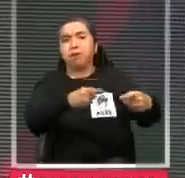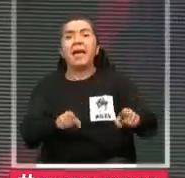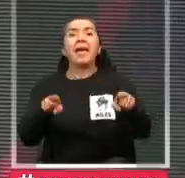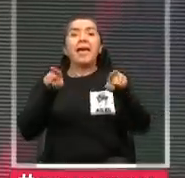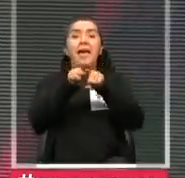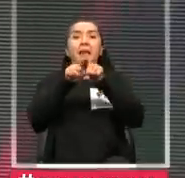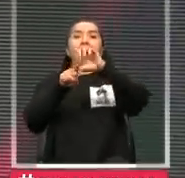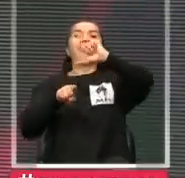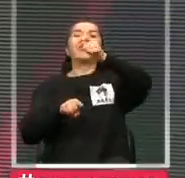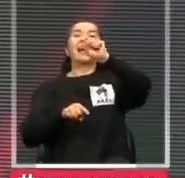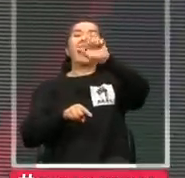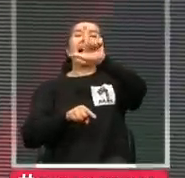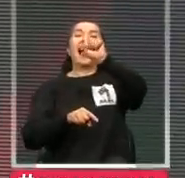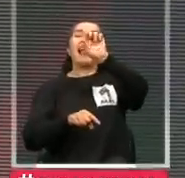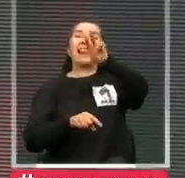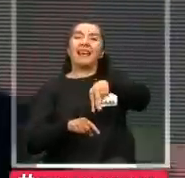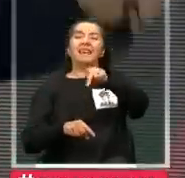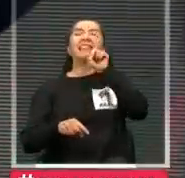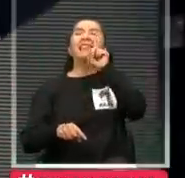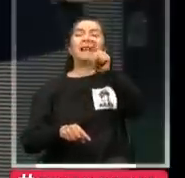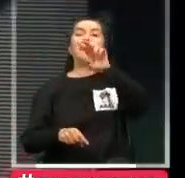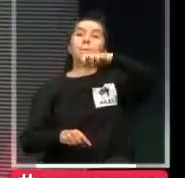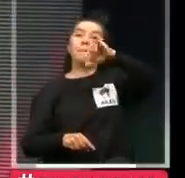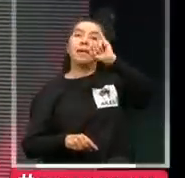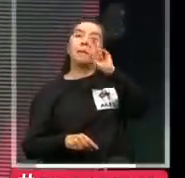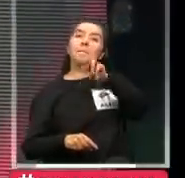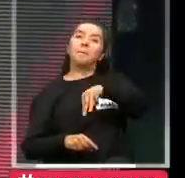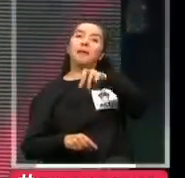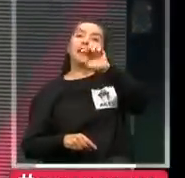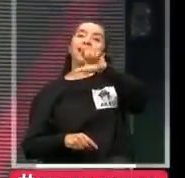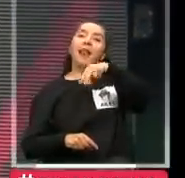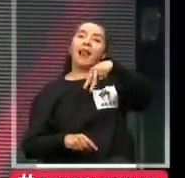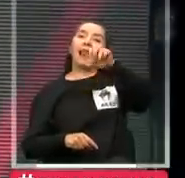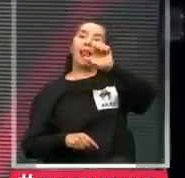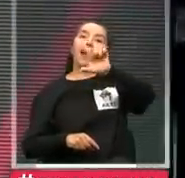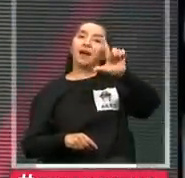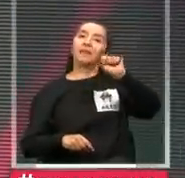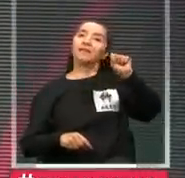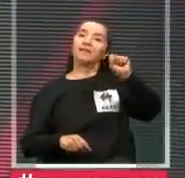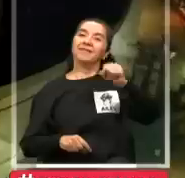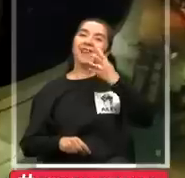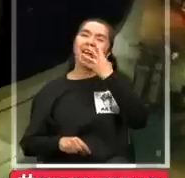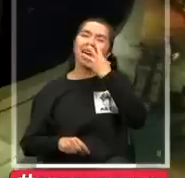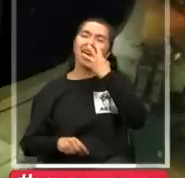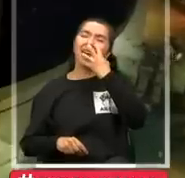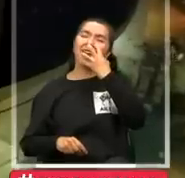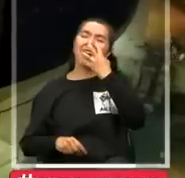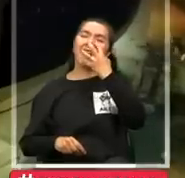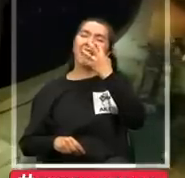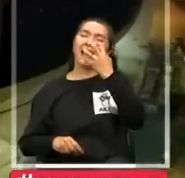hermanos Galán. Aquí están los Pimpinela.